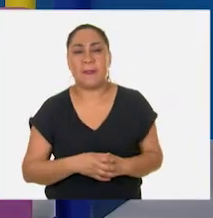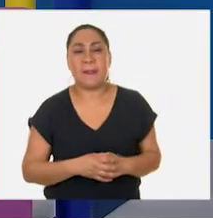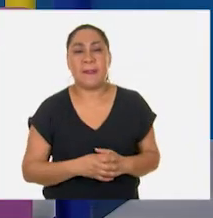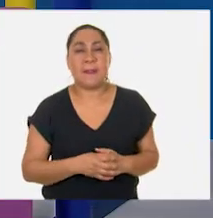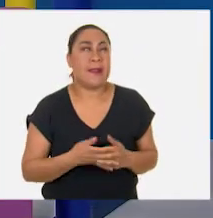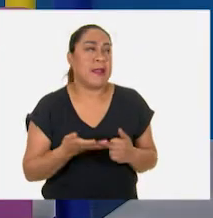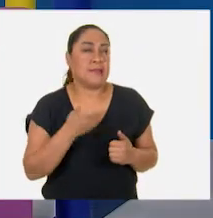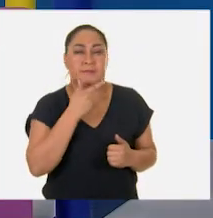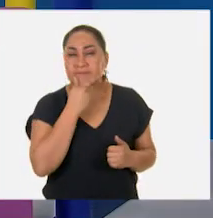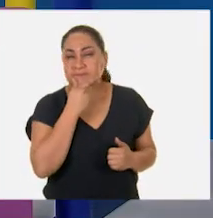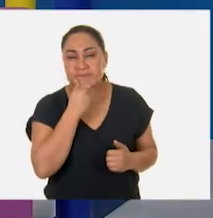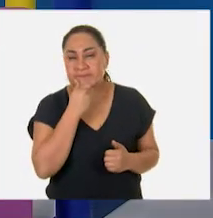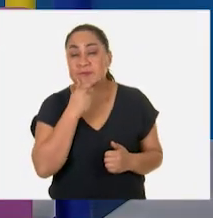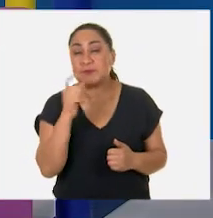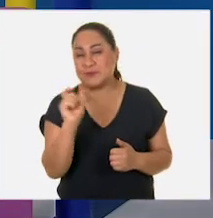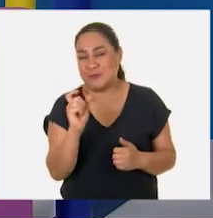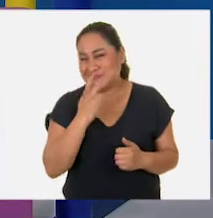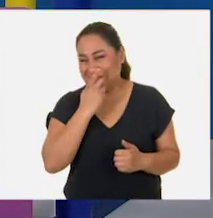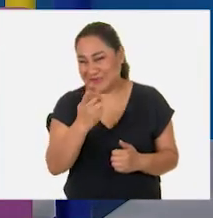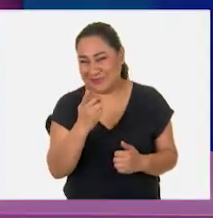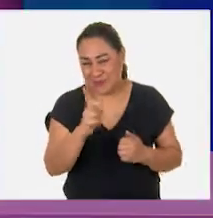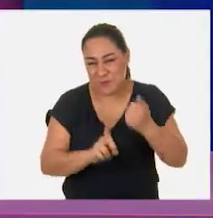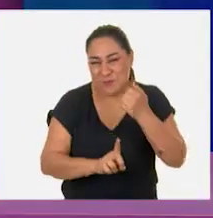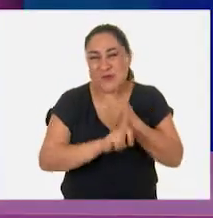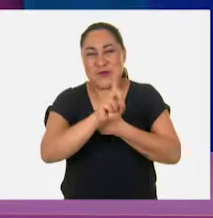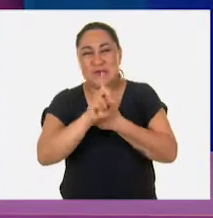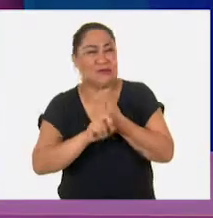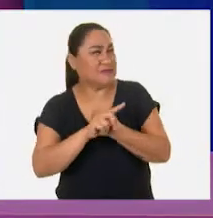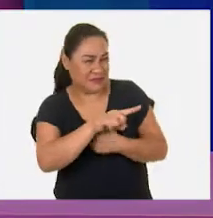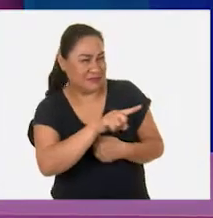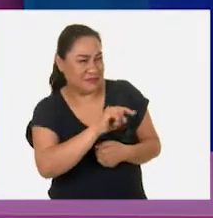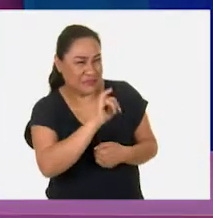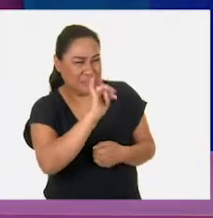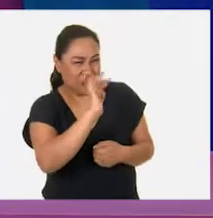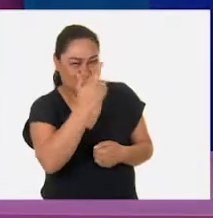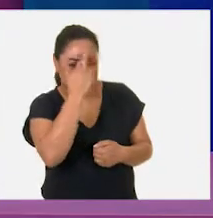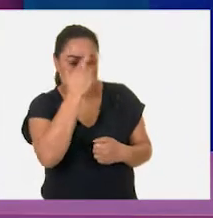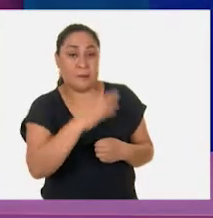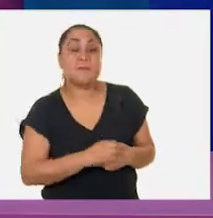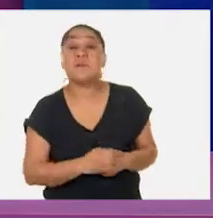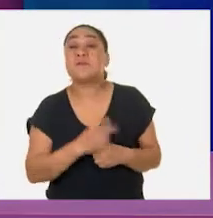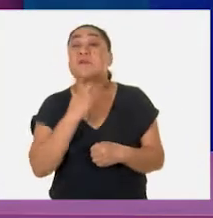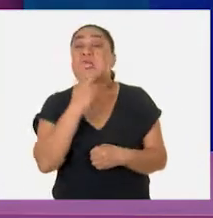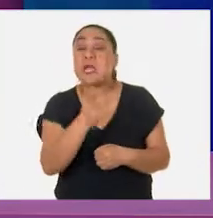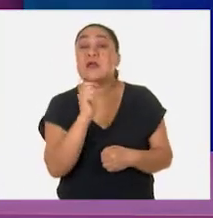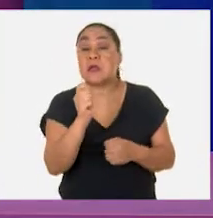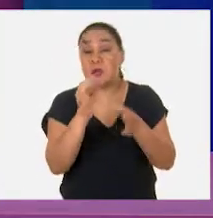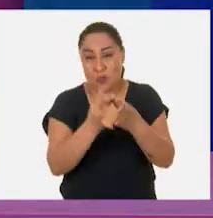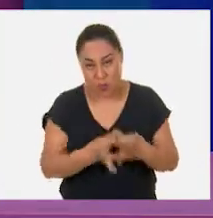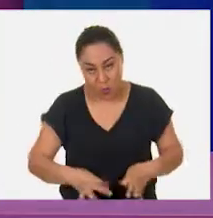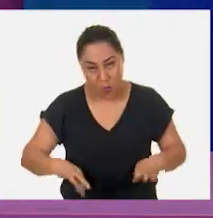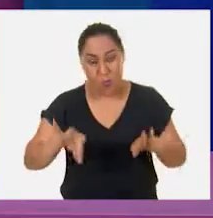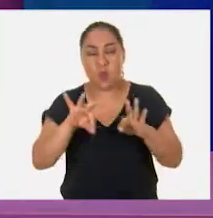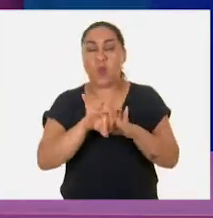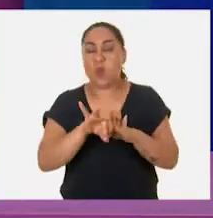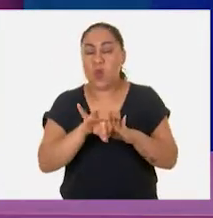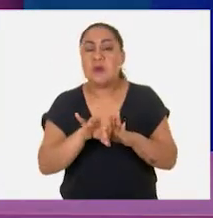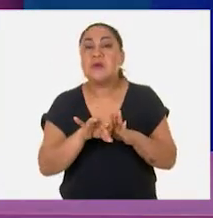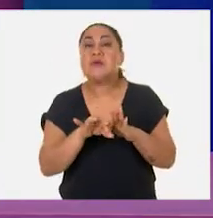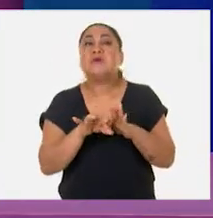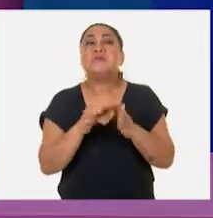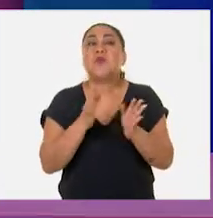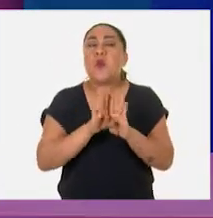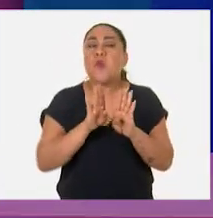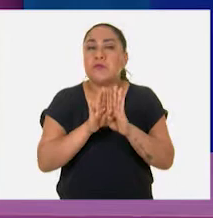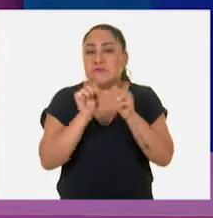Pues, cuando hablamos de los conflictos, ¿se acuerdan? ¿Sí, sí se acuerdan? Sí. Mencionamos que es importante escucharnos mediante el